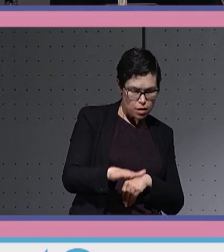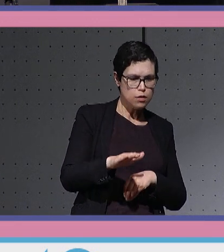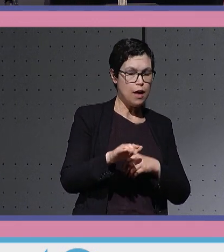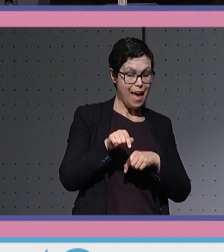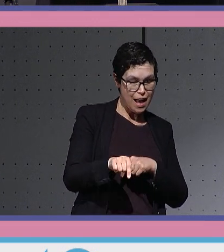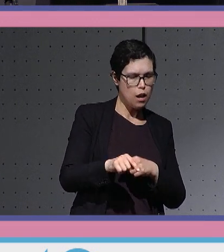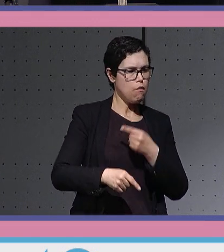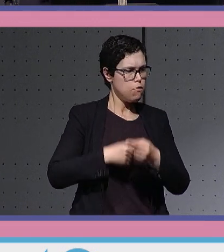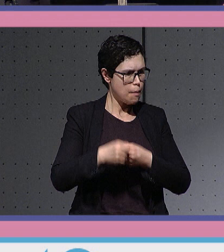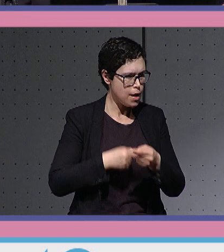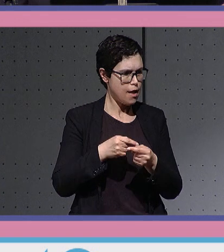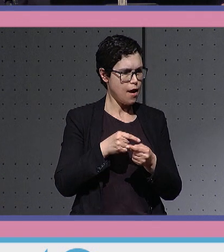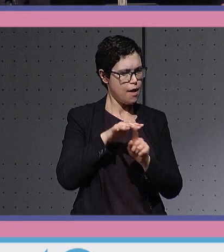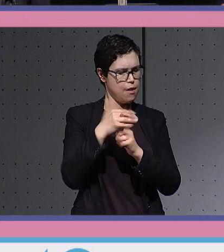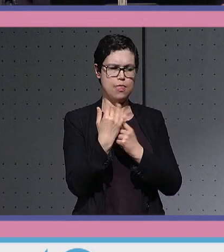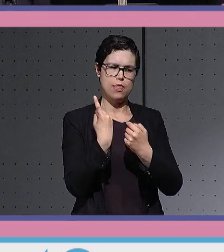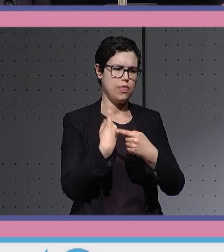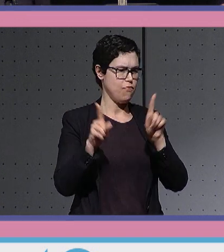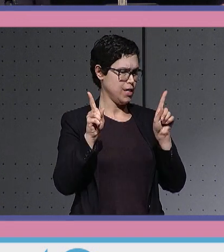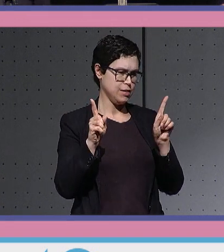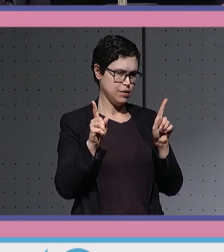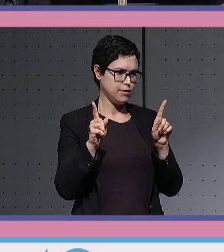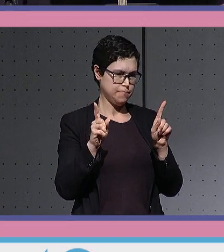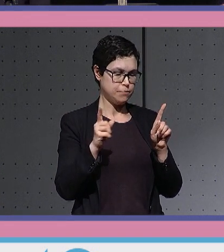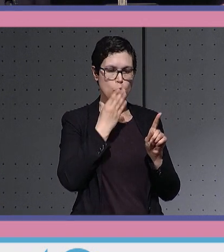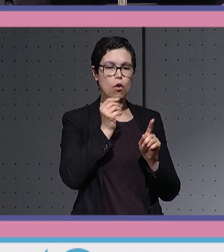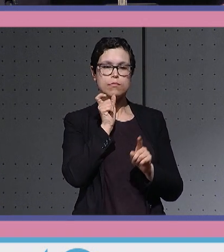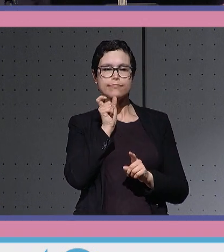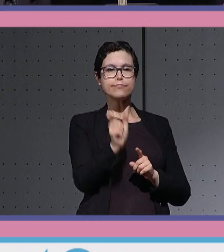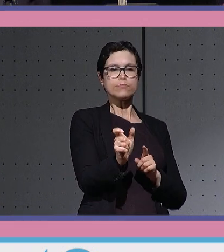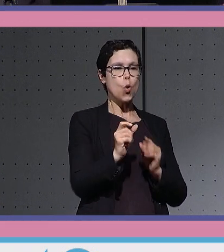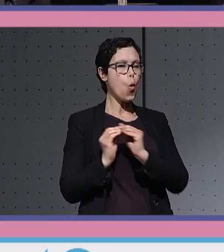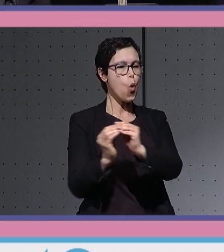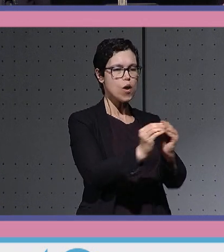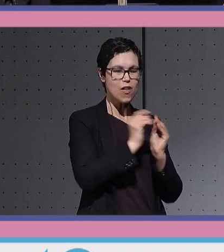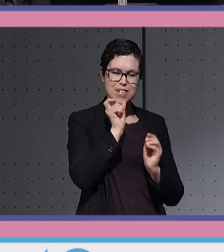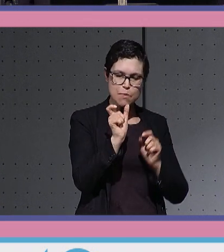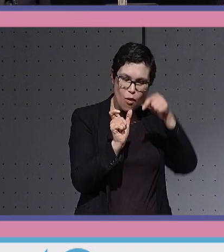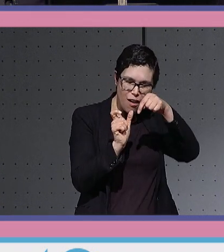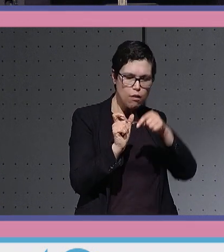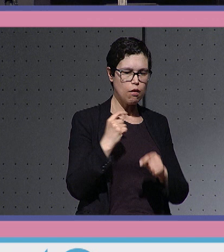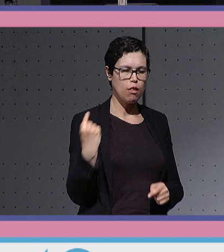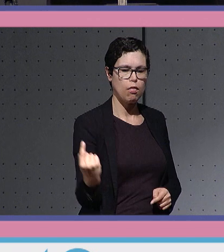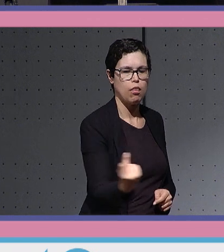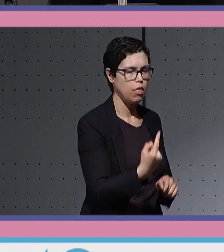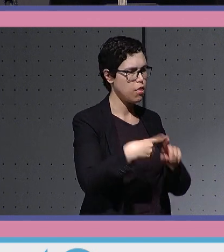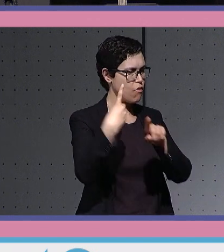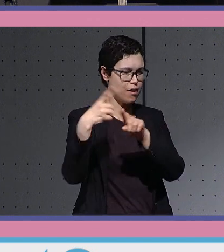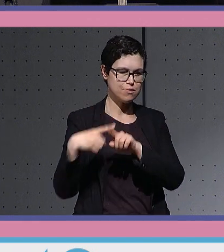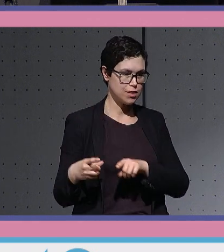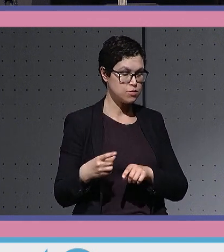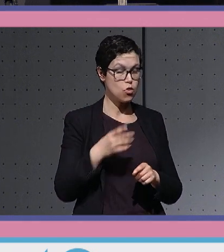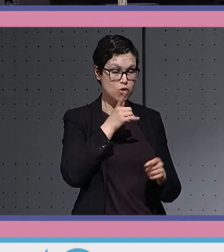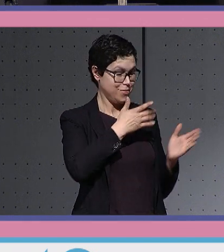que se engloba bajo una denominación única. Entonces, tenemos con nosotros pues, a dos participantes de